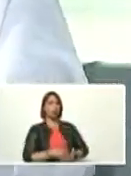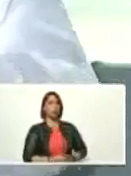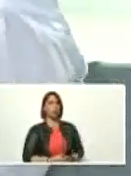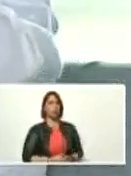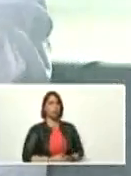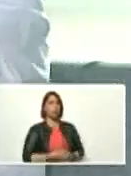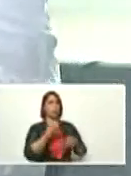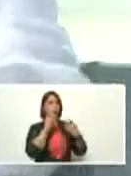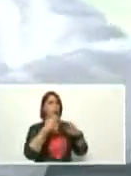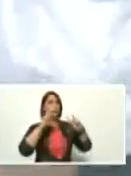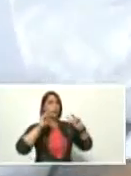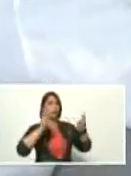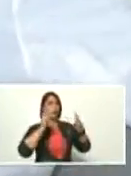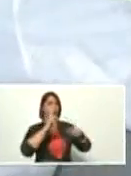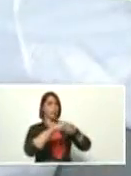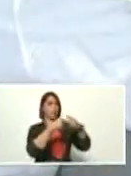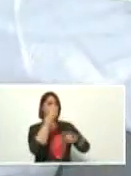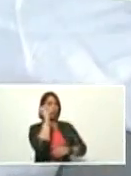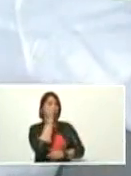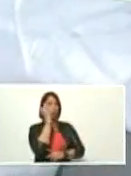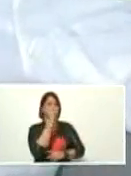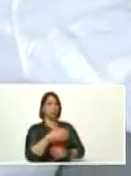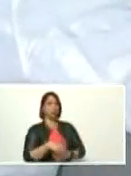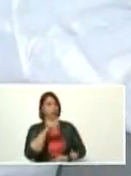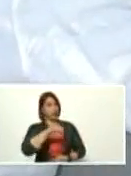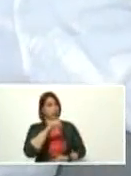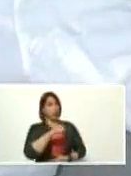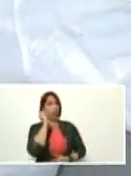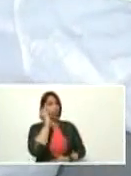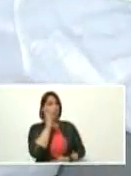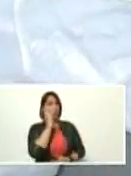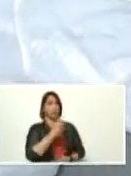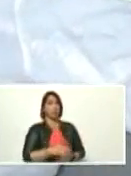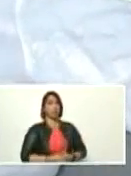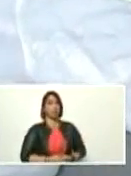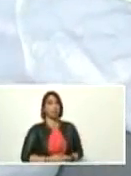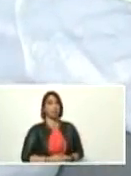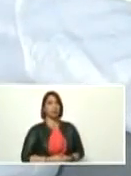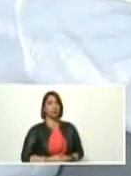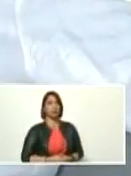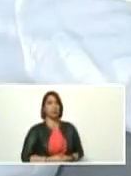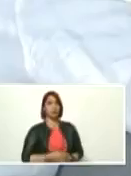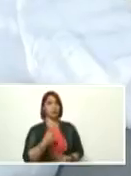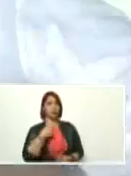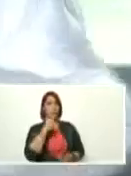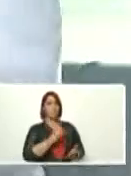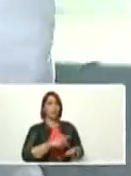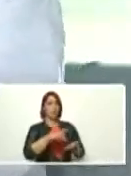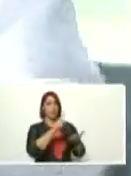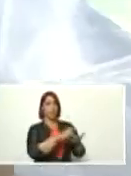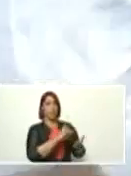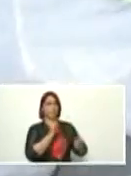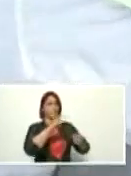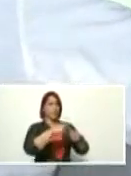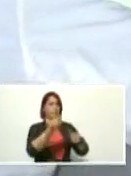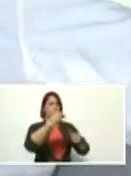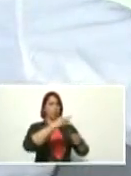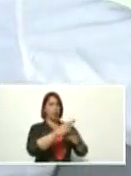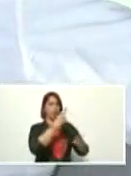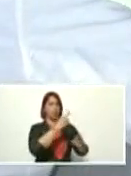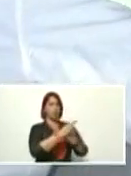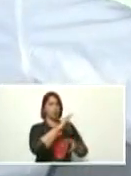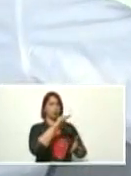un buen tema para el próximo Congreso. Este Congreso, presidente, del cual he participado como un miembro más de la red,